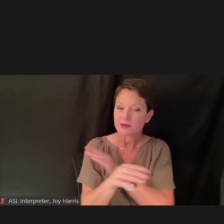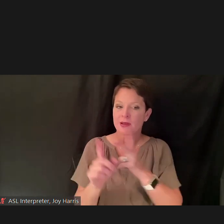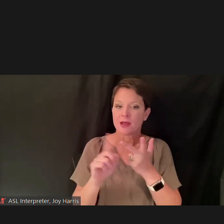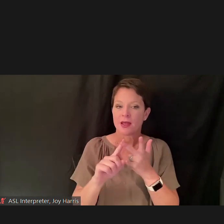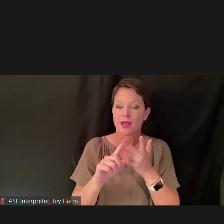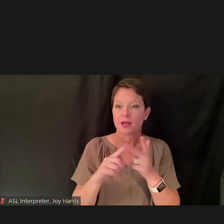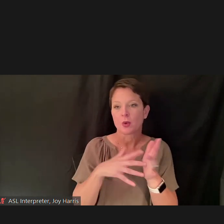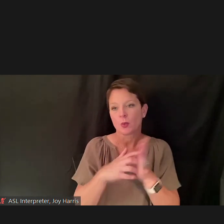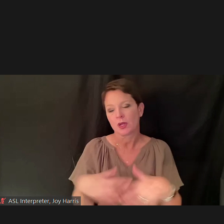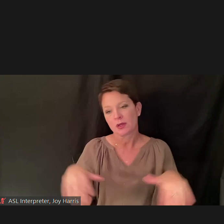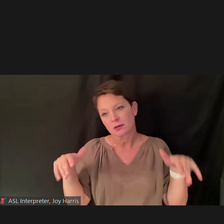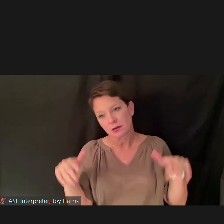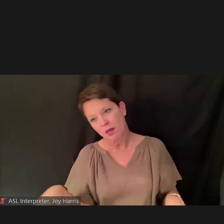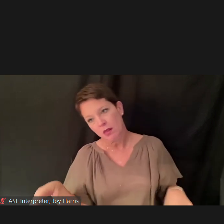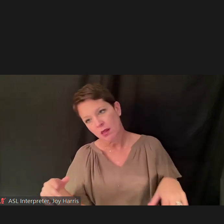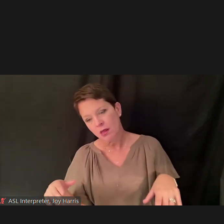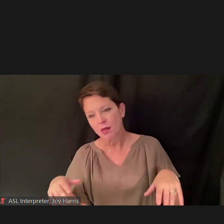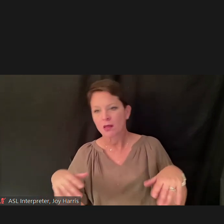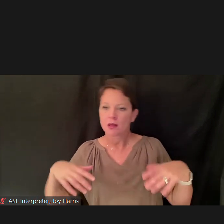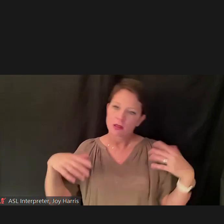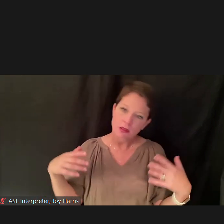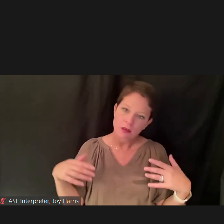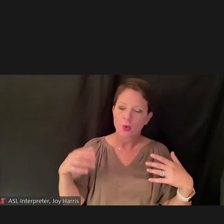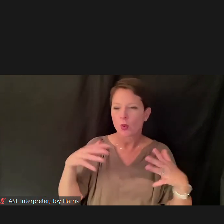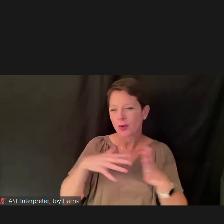presión y debilidad.